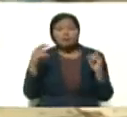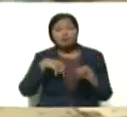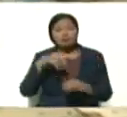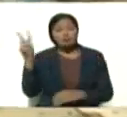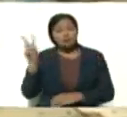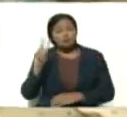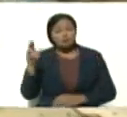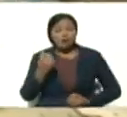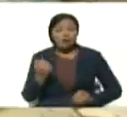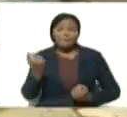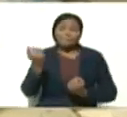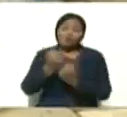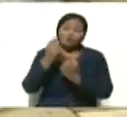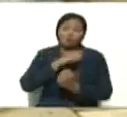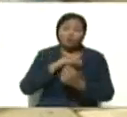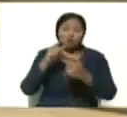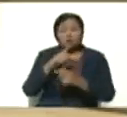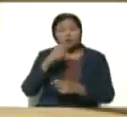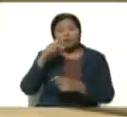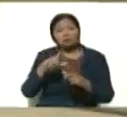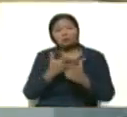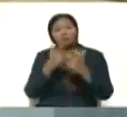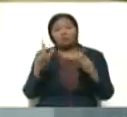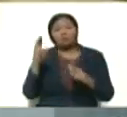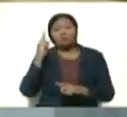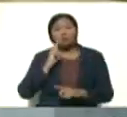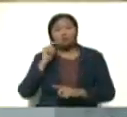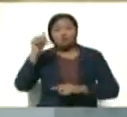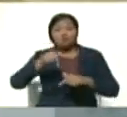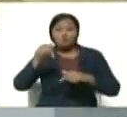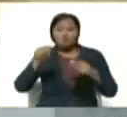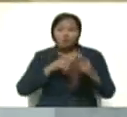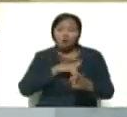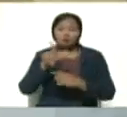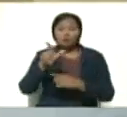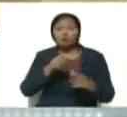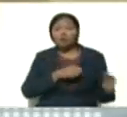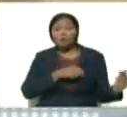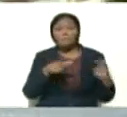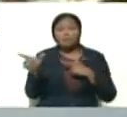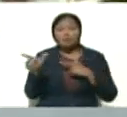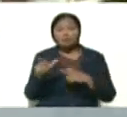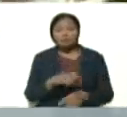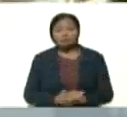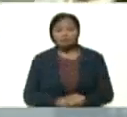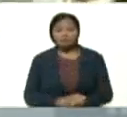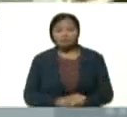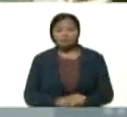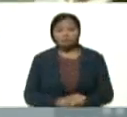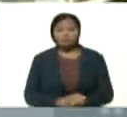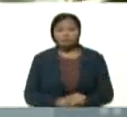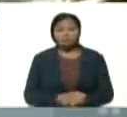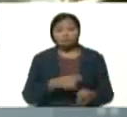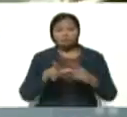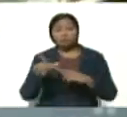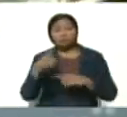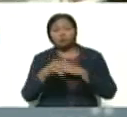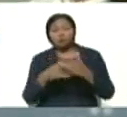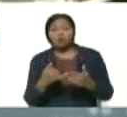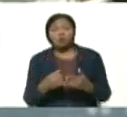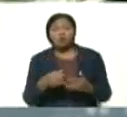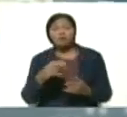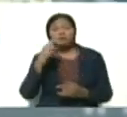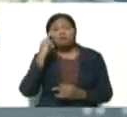Venezuela, apoyo a nuestro libertador Simón Bolívar. Hoy en este avión de Conviaz, una aeronave que lleva por nombre